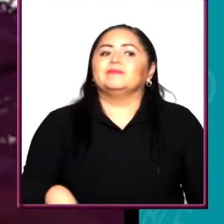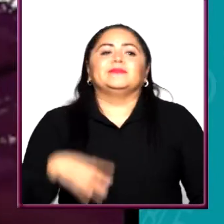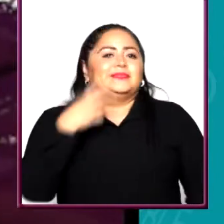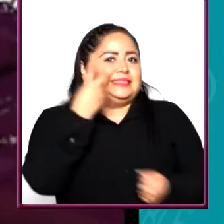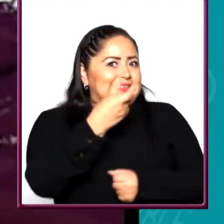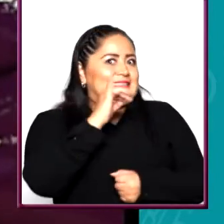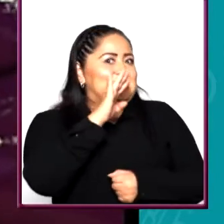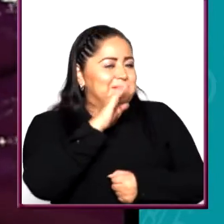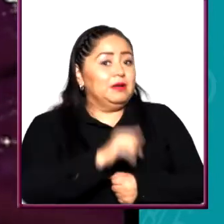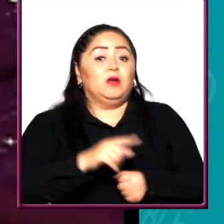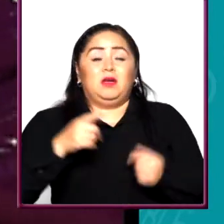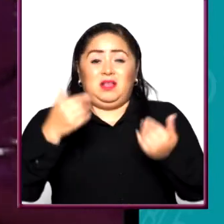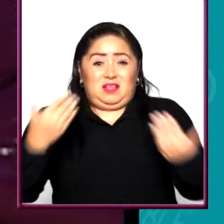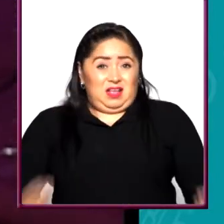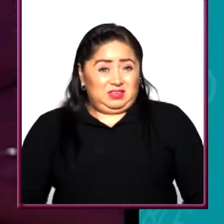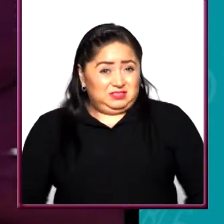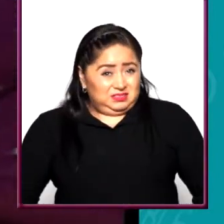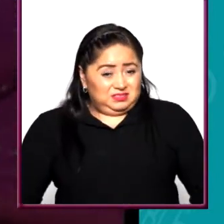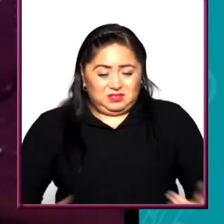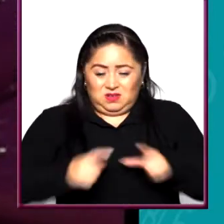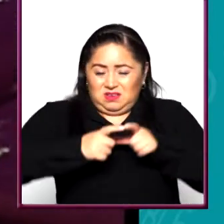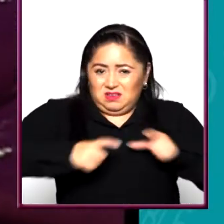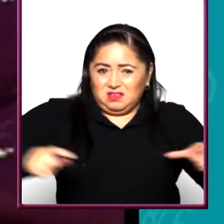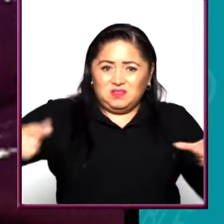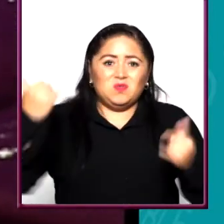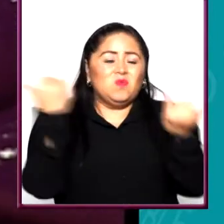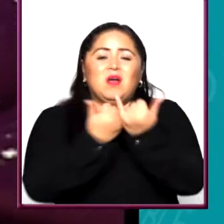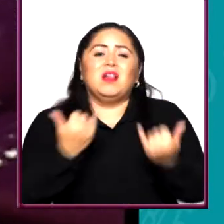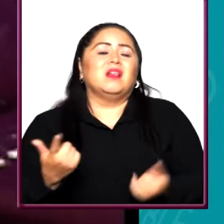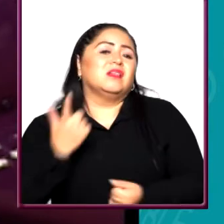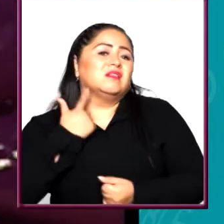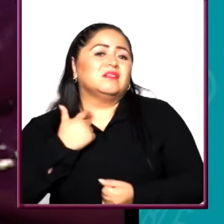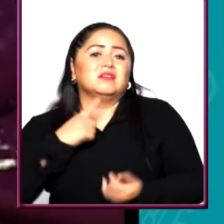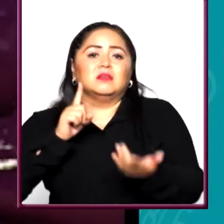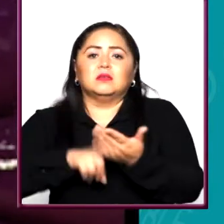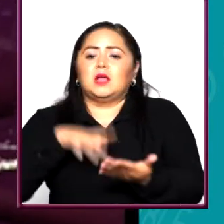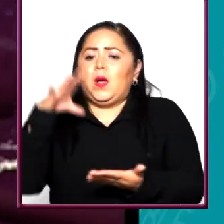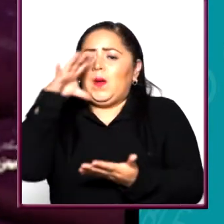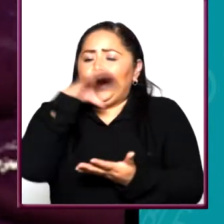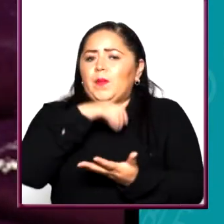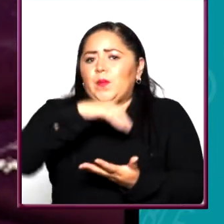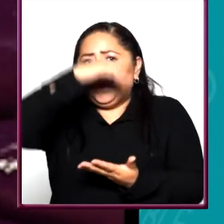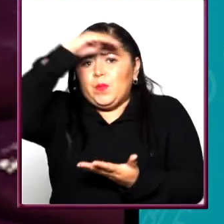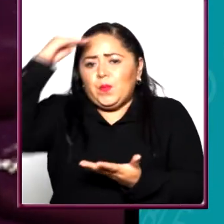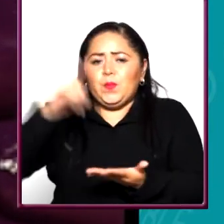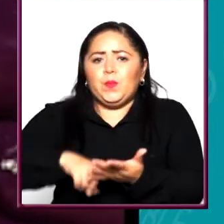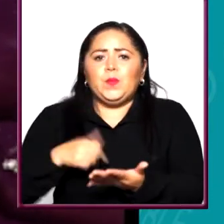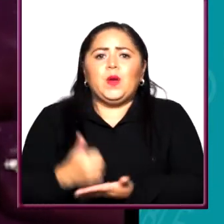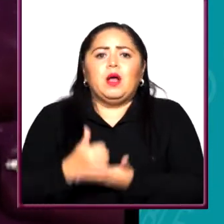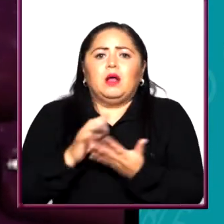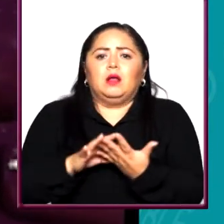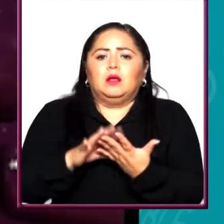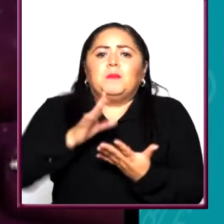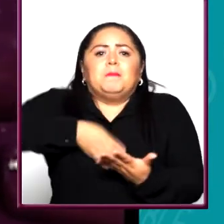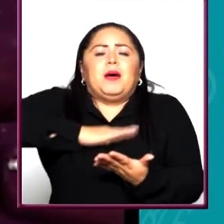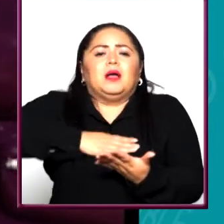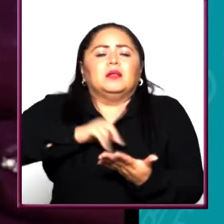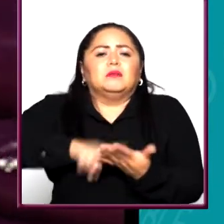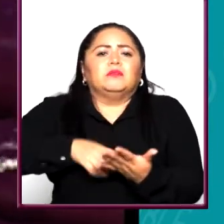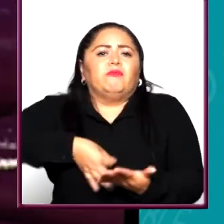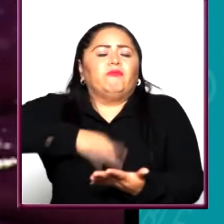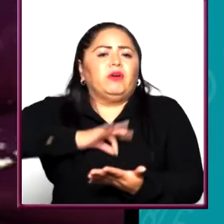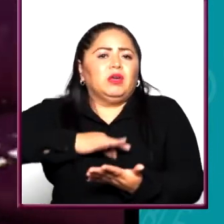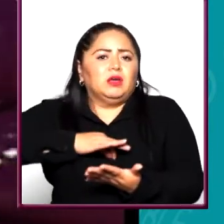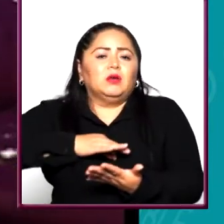A eso iba. Los pantiprotectores, igual que las telas sintéticas, guardan el calor y la humedad que hacen que se reproduzcan las bacterias